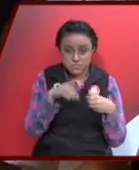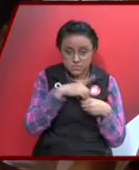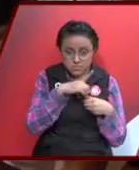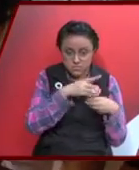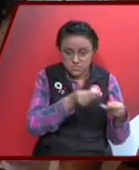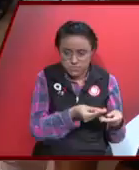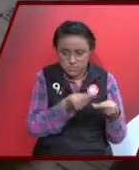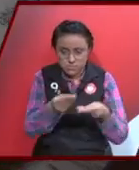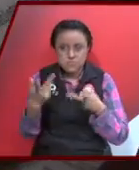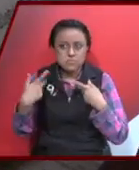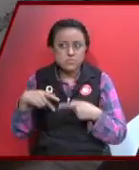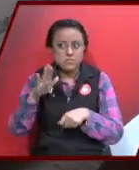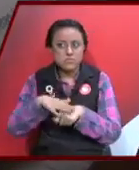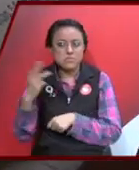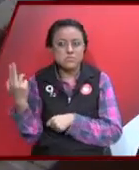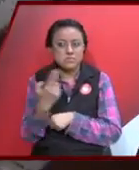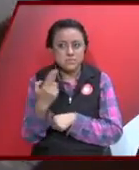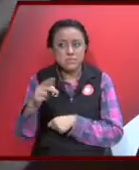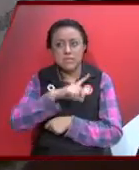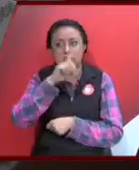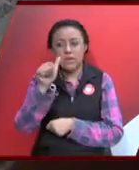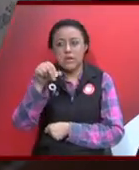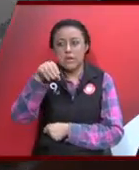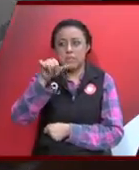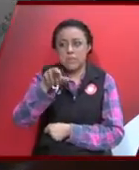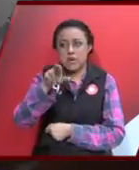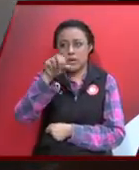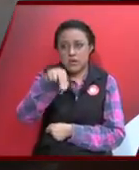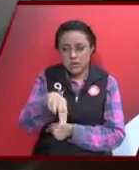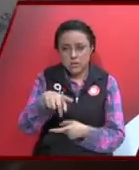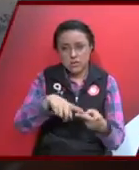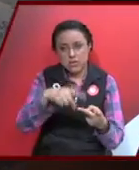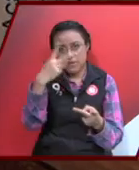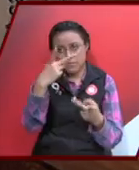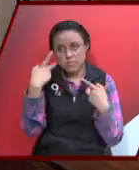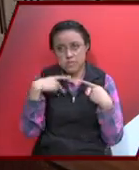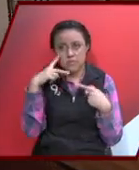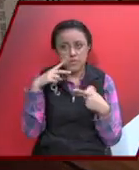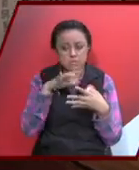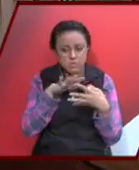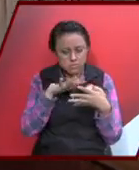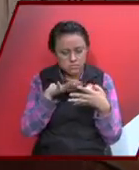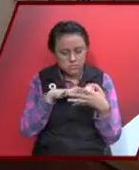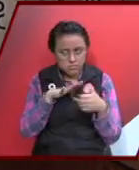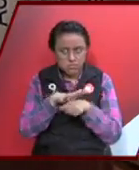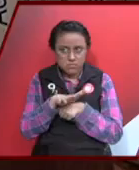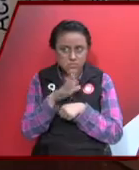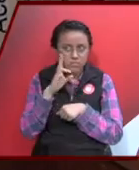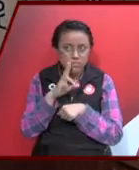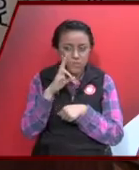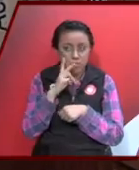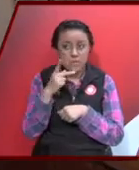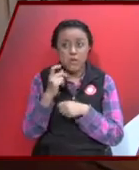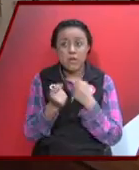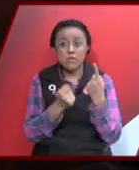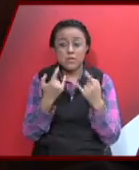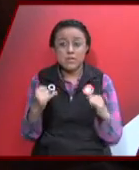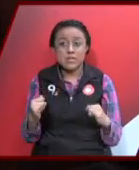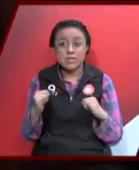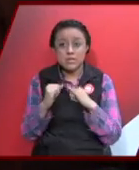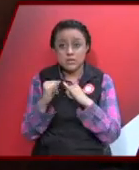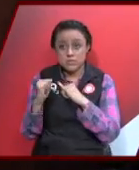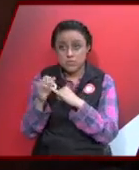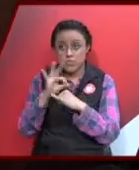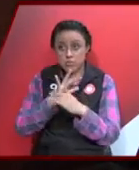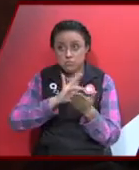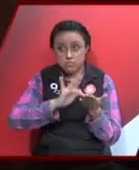a quien más lo necesita. Posteriormente, Marian y dos de sus colegas empezaron a revisar parte del donativo. Pero hubo otras instituciones que también